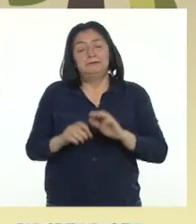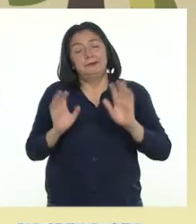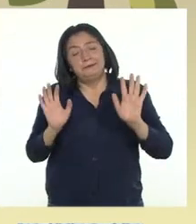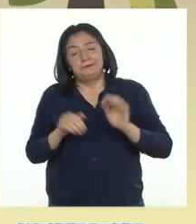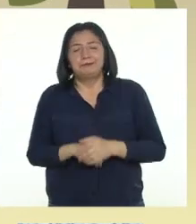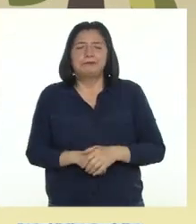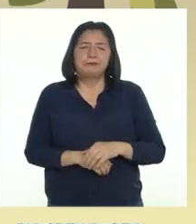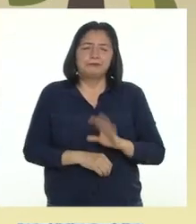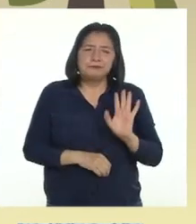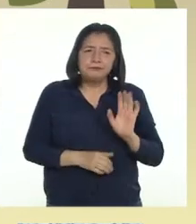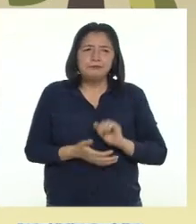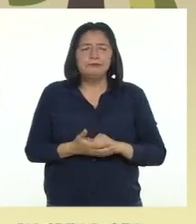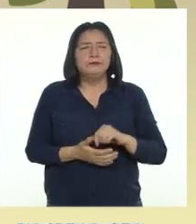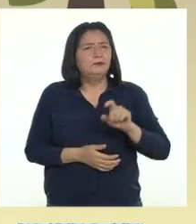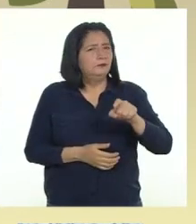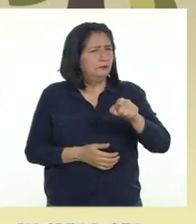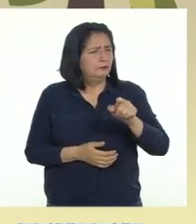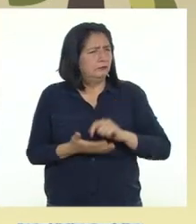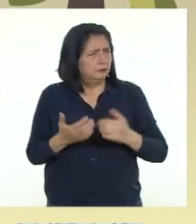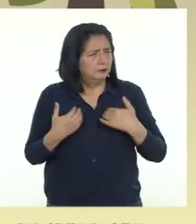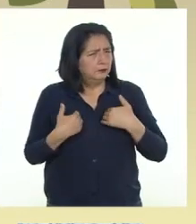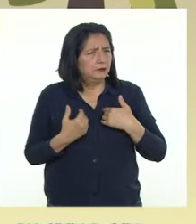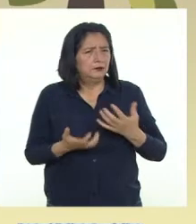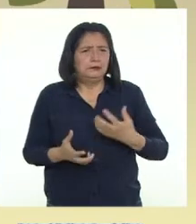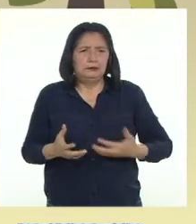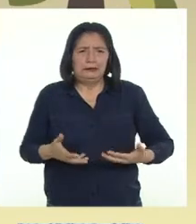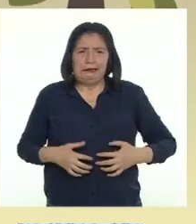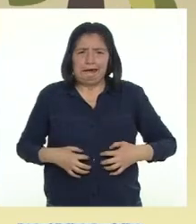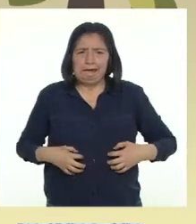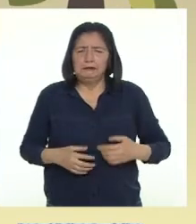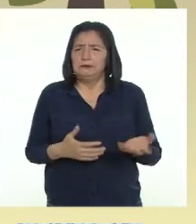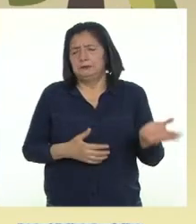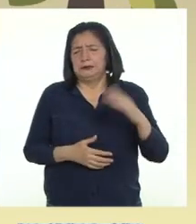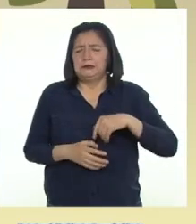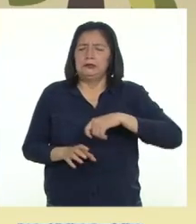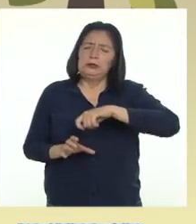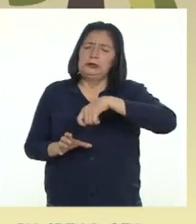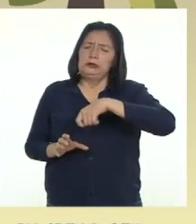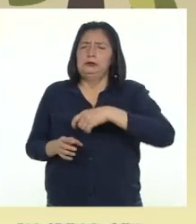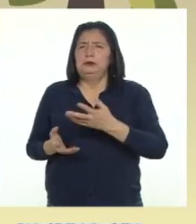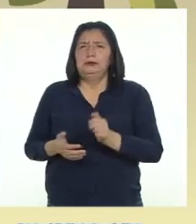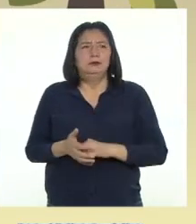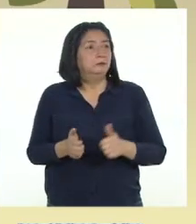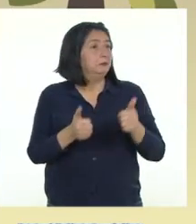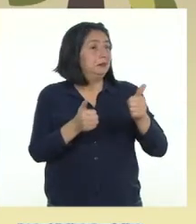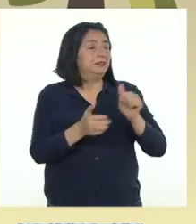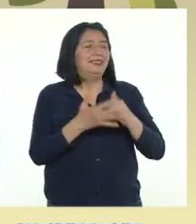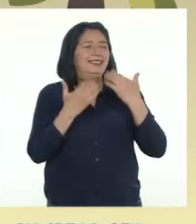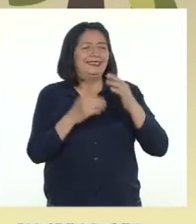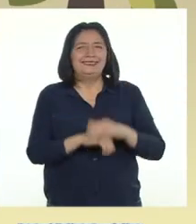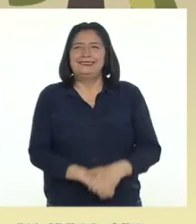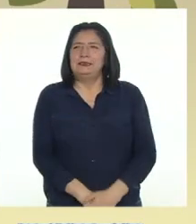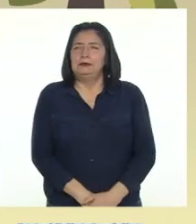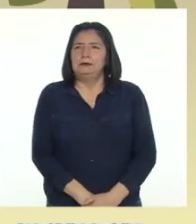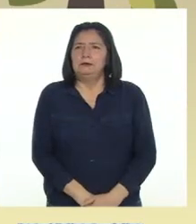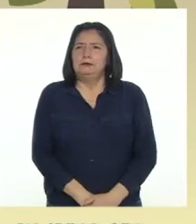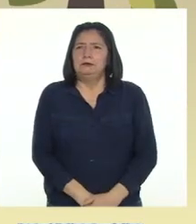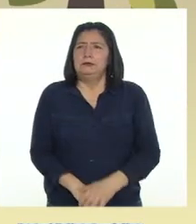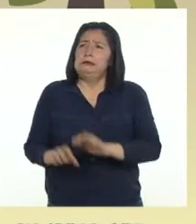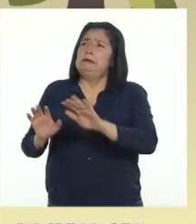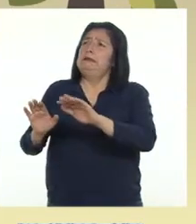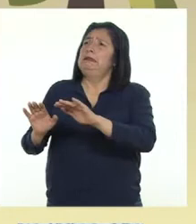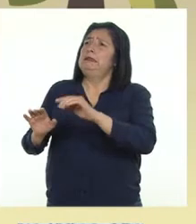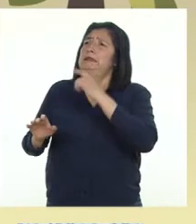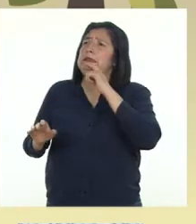fin, supongo que debes tener hambre. Ven que te preparo algo. ¡Genial! ¡Gracias!